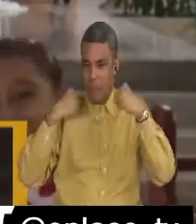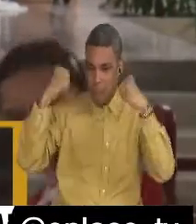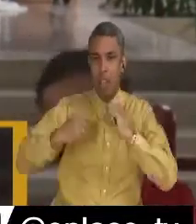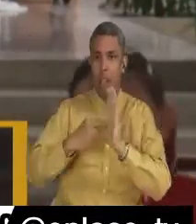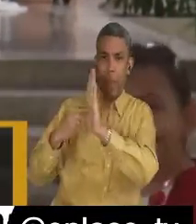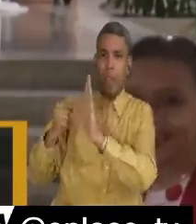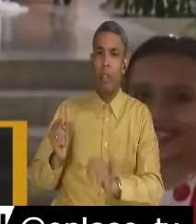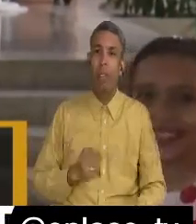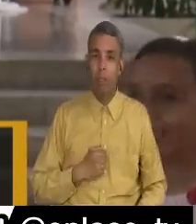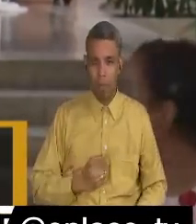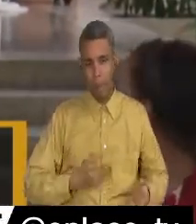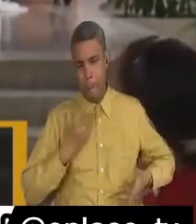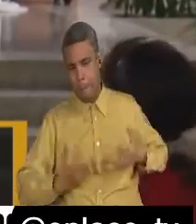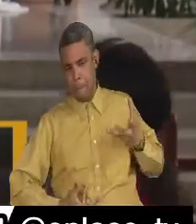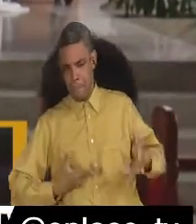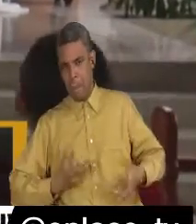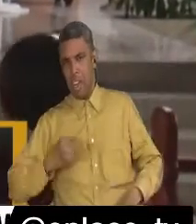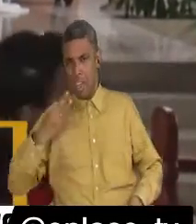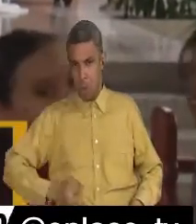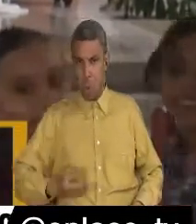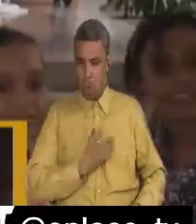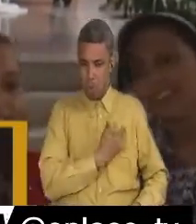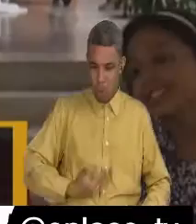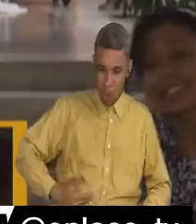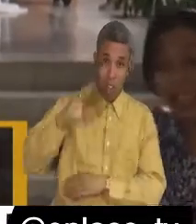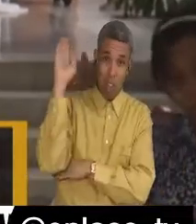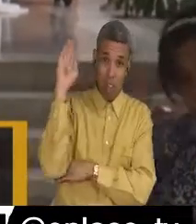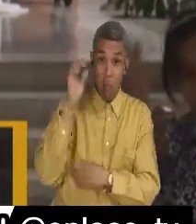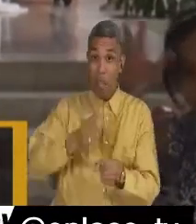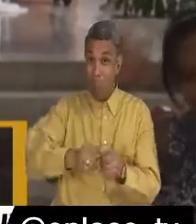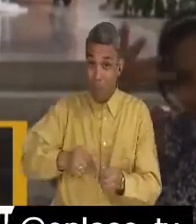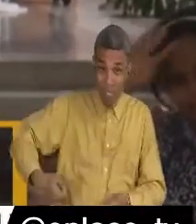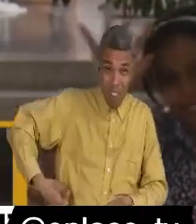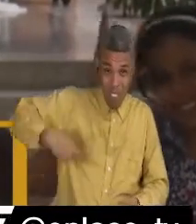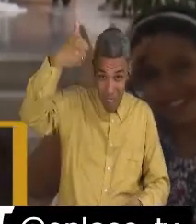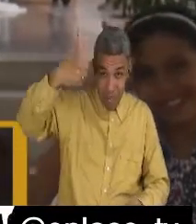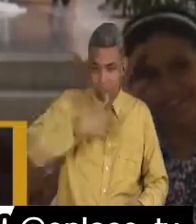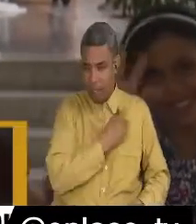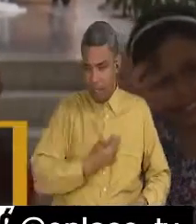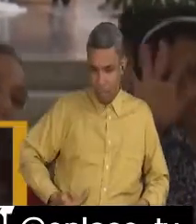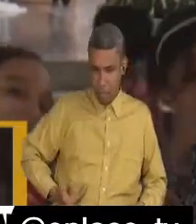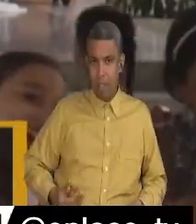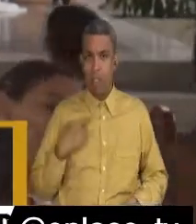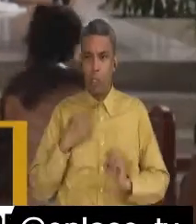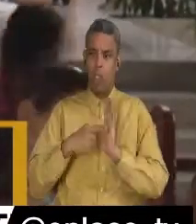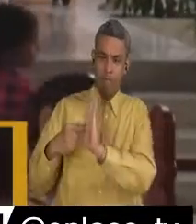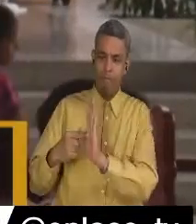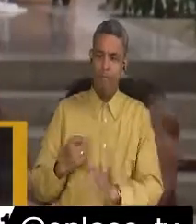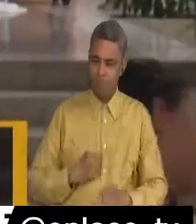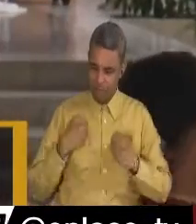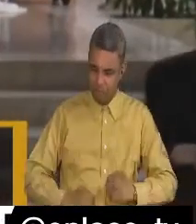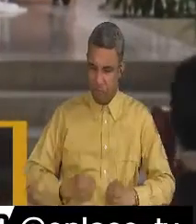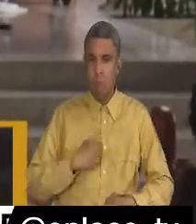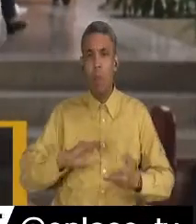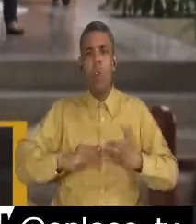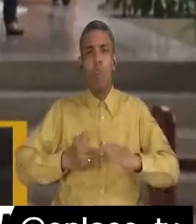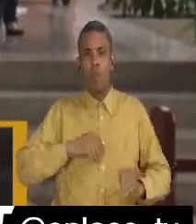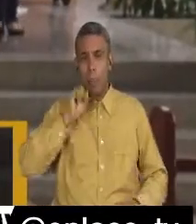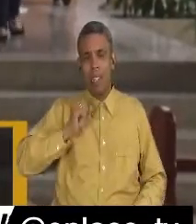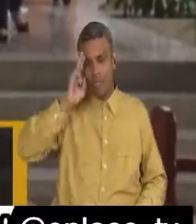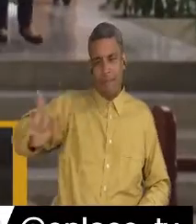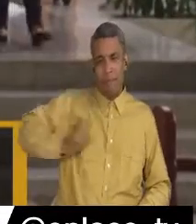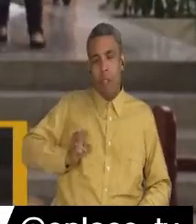primera señal para que el gobierno nacional y Ecopetrol entienda que los barranqueños tenemos dignidad y que no vamos a permitir bajo